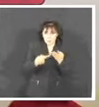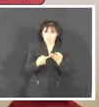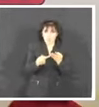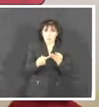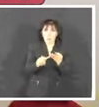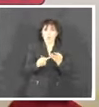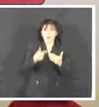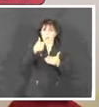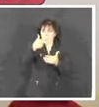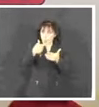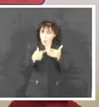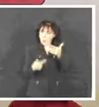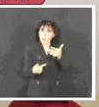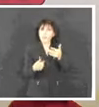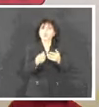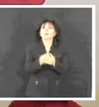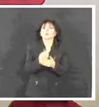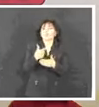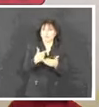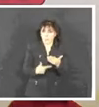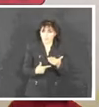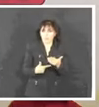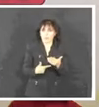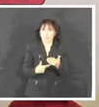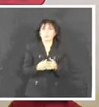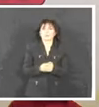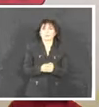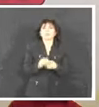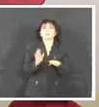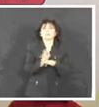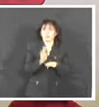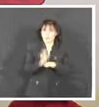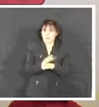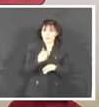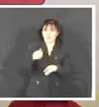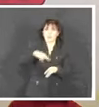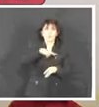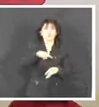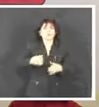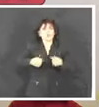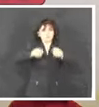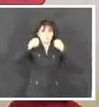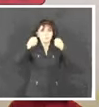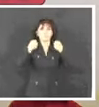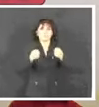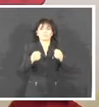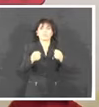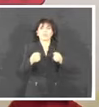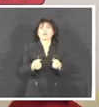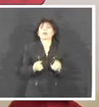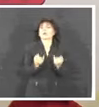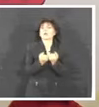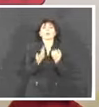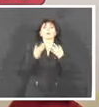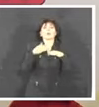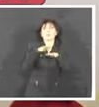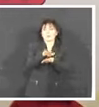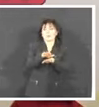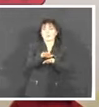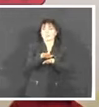Todos los programas del bienestar los vamos a garantizar. A garantizar el Banco de Bienestar.